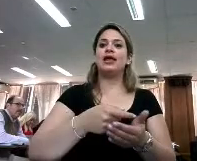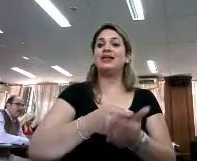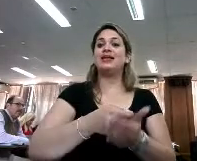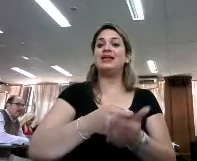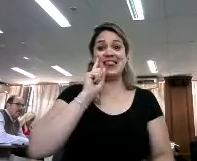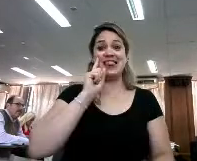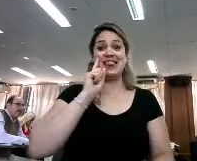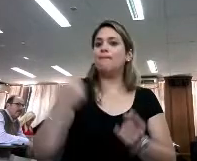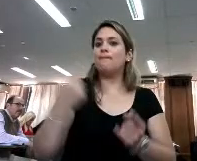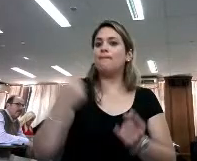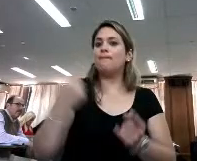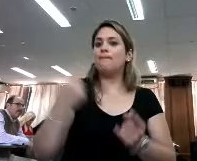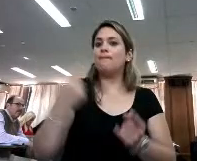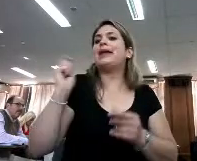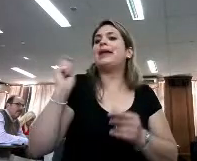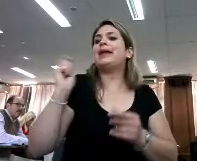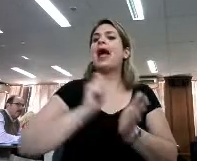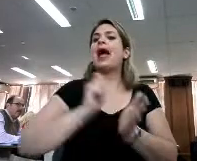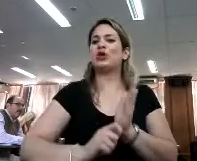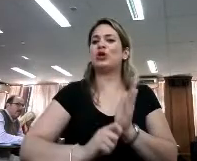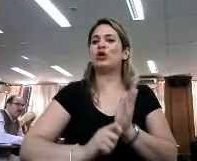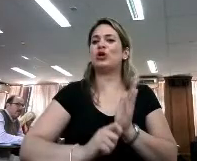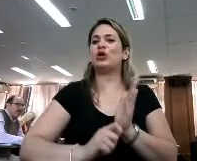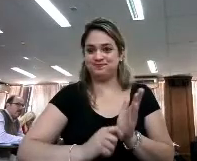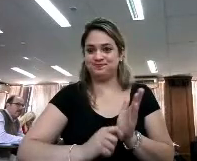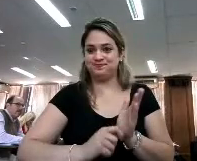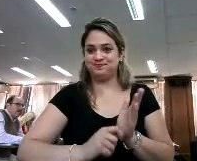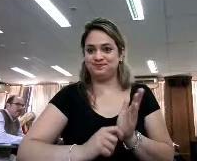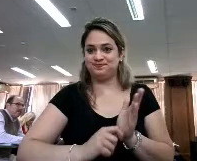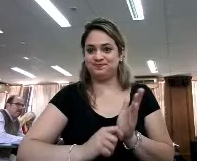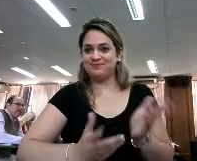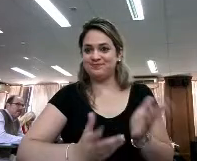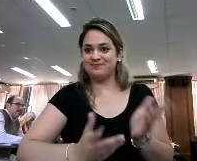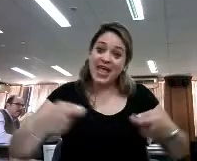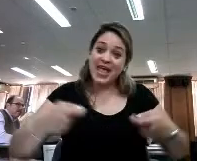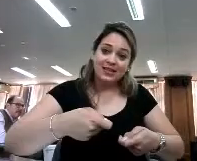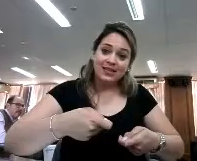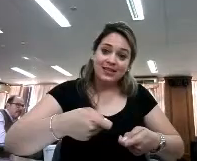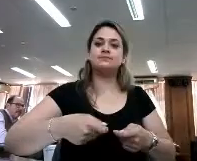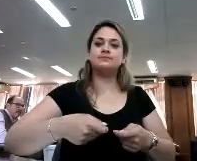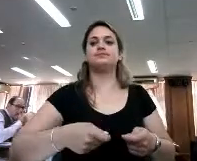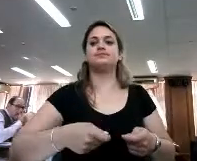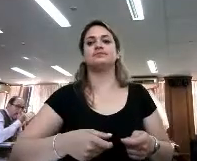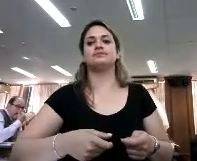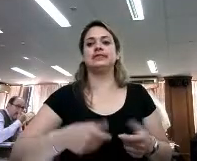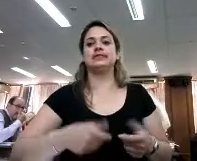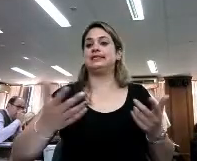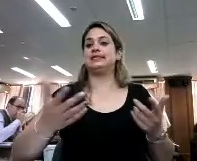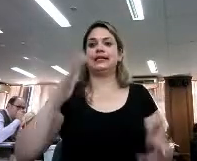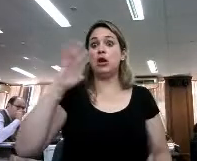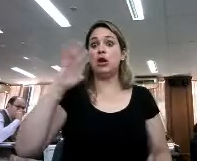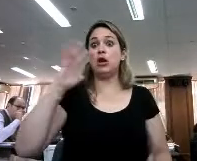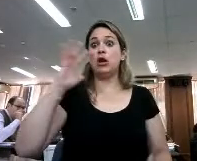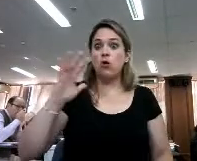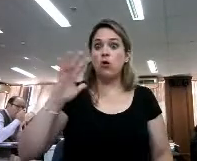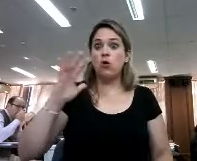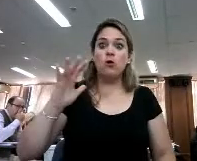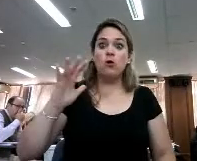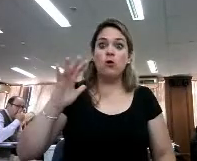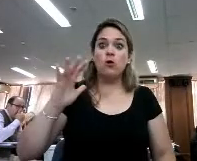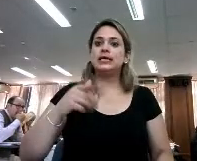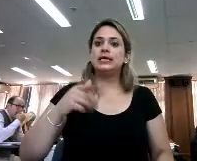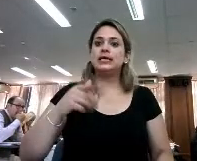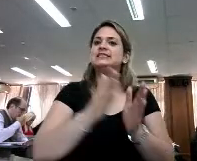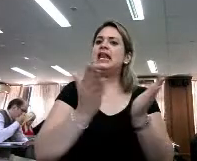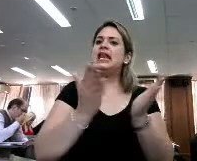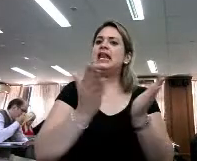autores, porque precisamente invierten ante el desconocimiento de si la obra va o no va